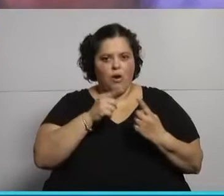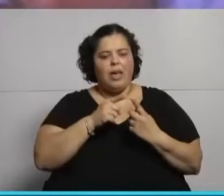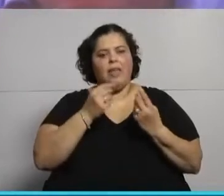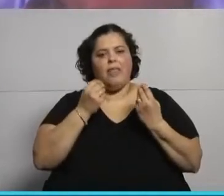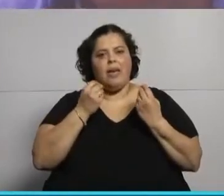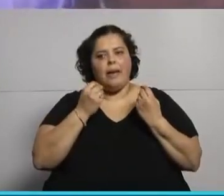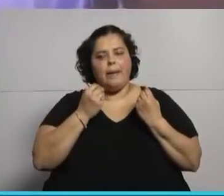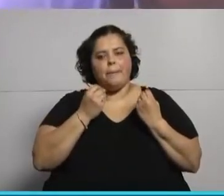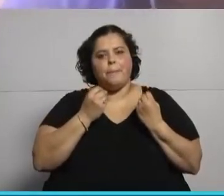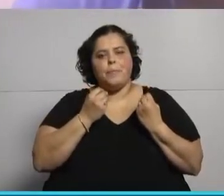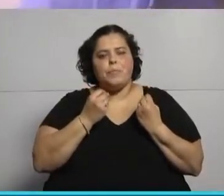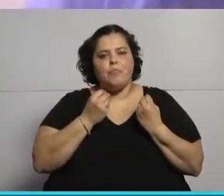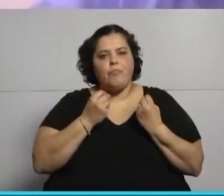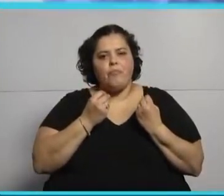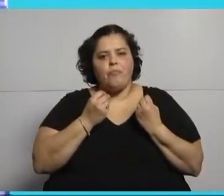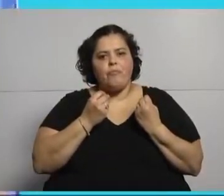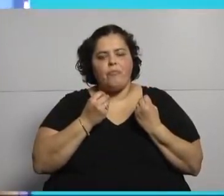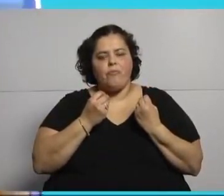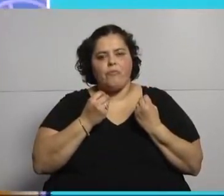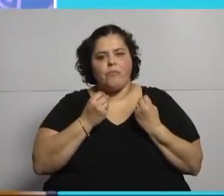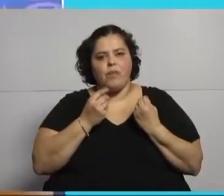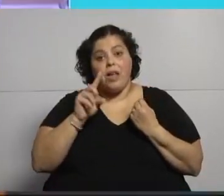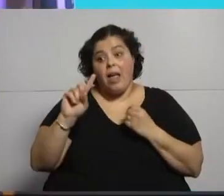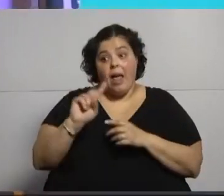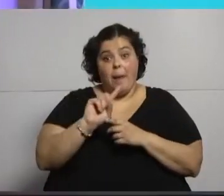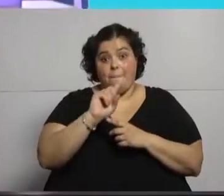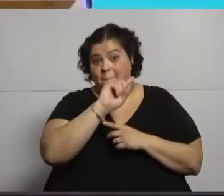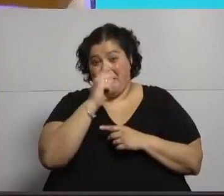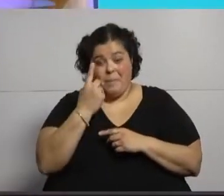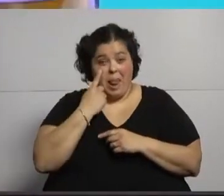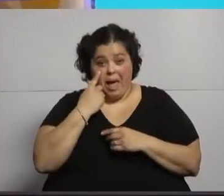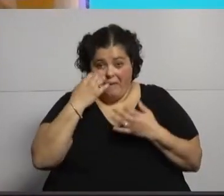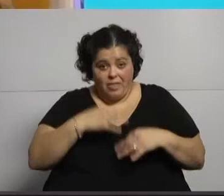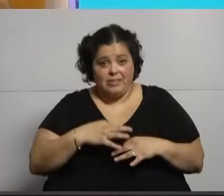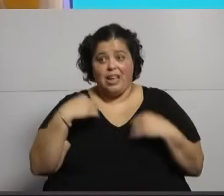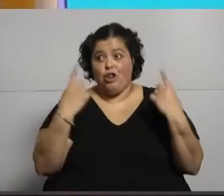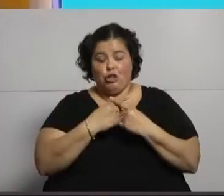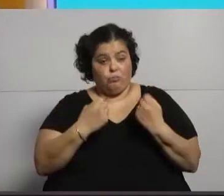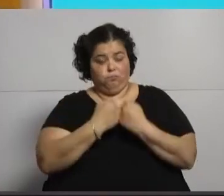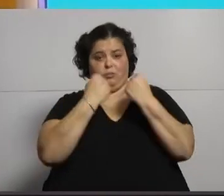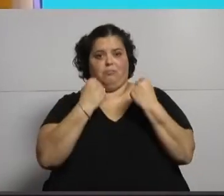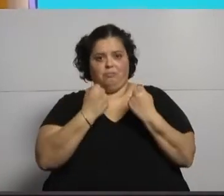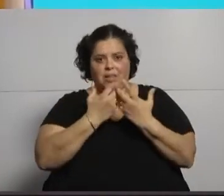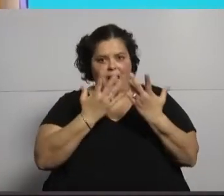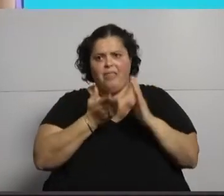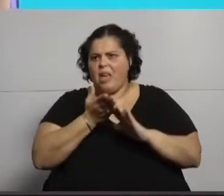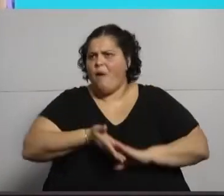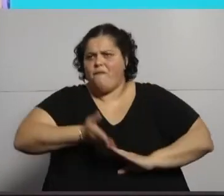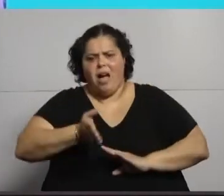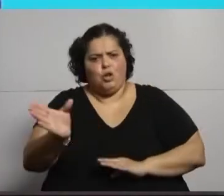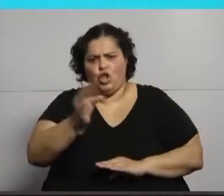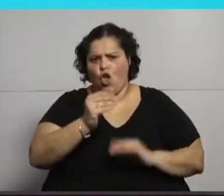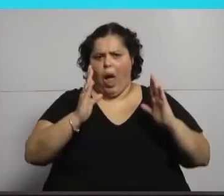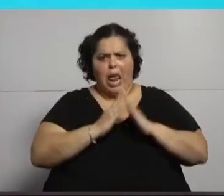tocó adelantar a todos. Una de las primeras evidencias contra lo que nos chocamos en el mundo de vamos todos a las casas y todo lo podemos hacer